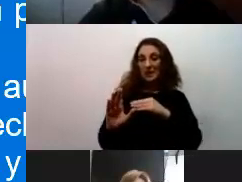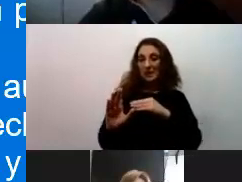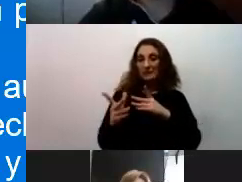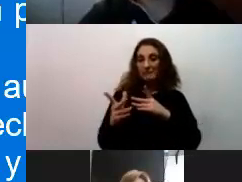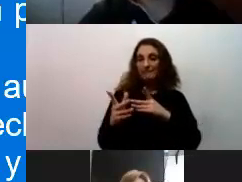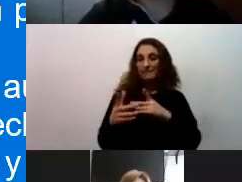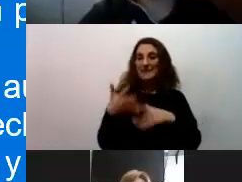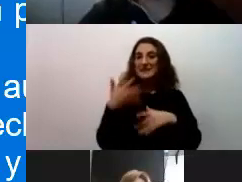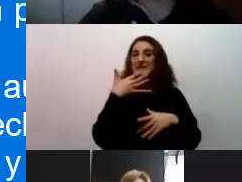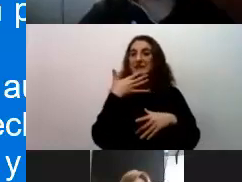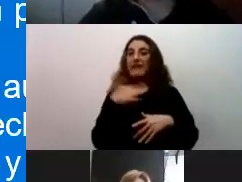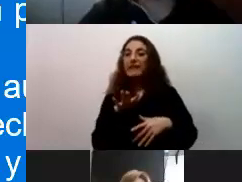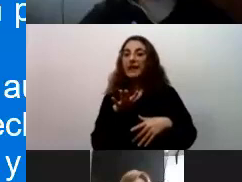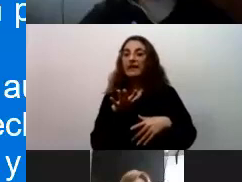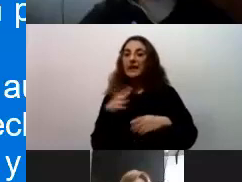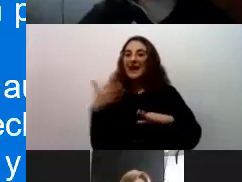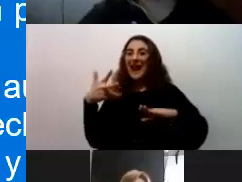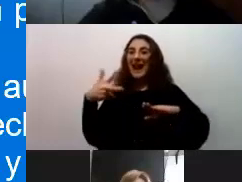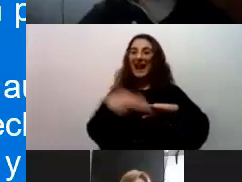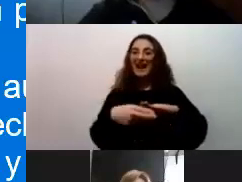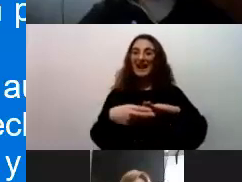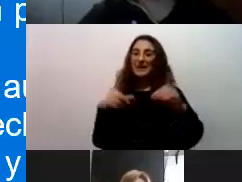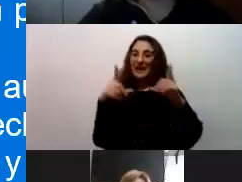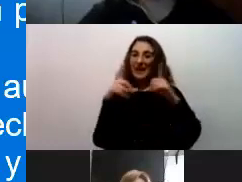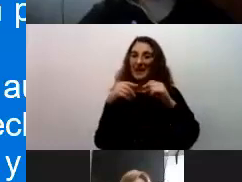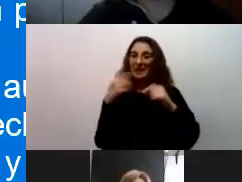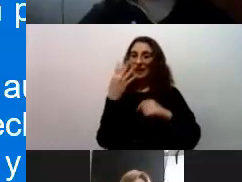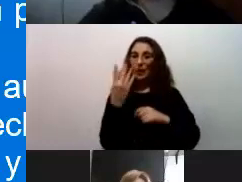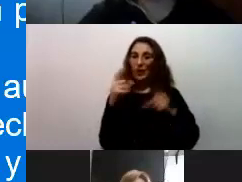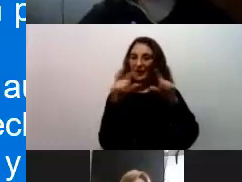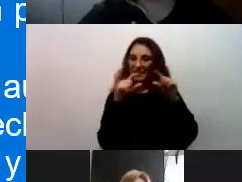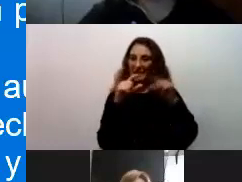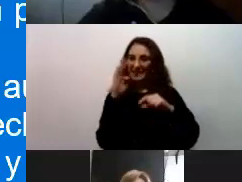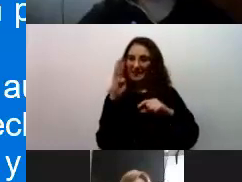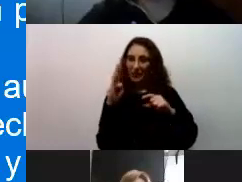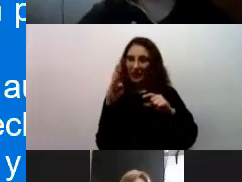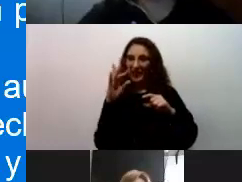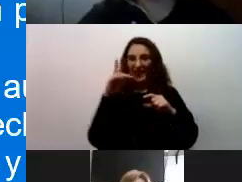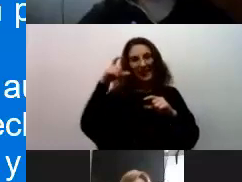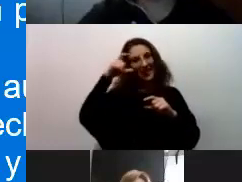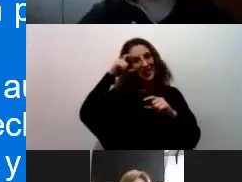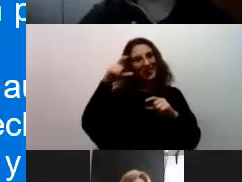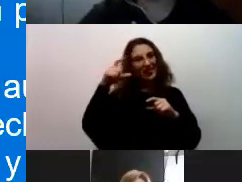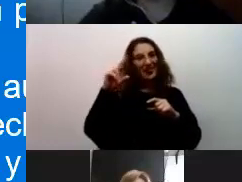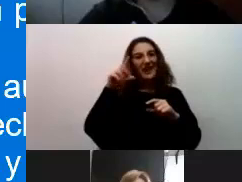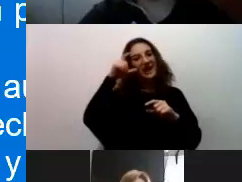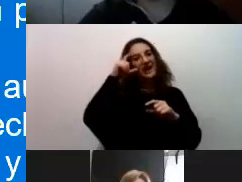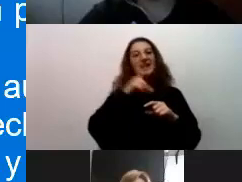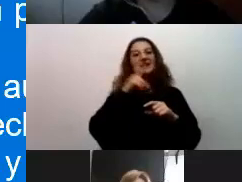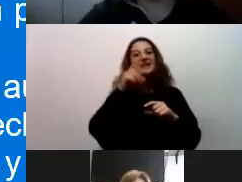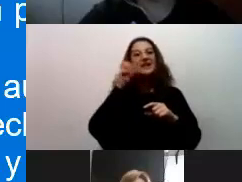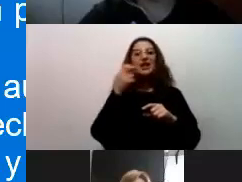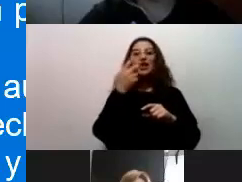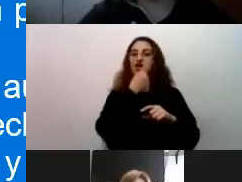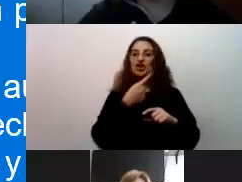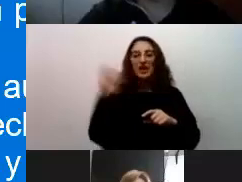que el límite que fija el artículo 4, inciso B del decreto 118, es irrazonable y no se ajusta al